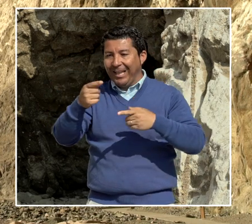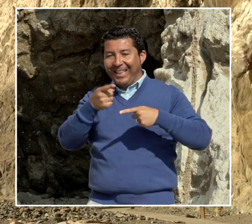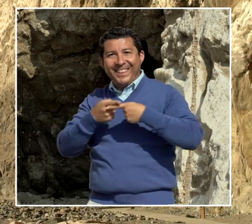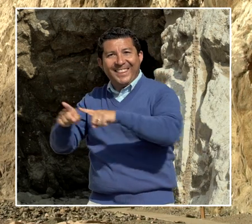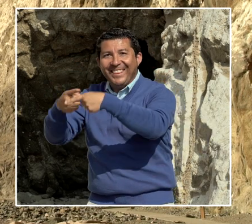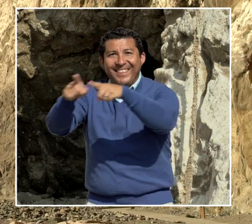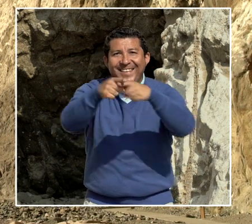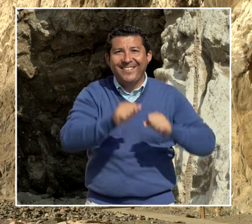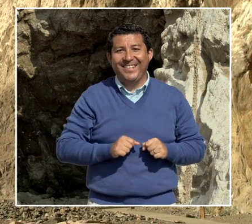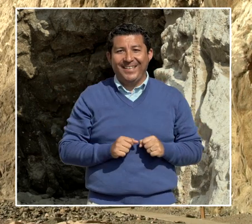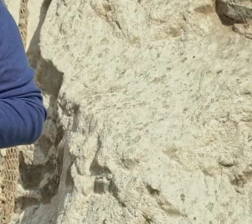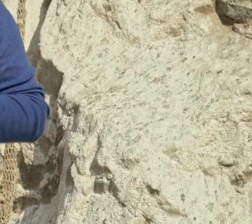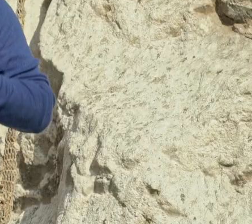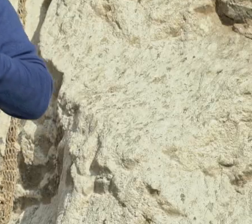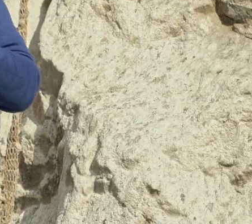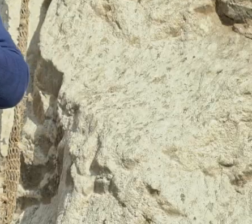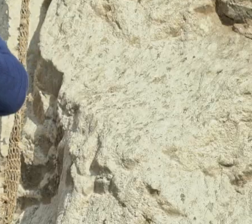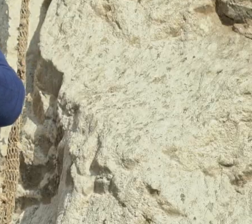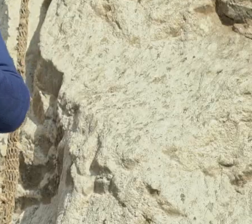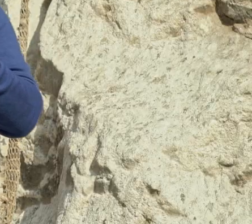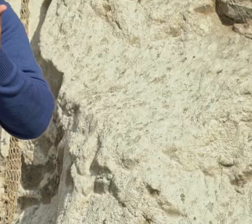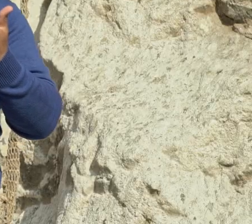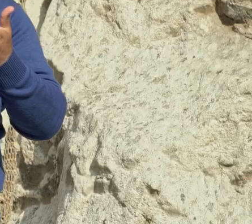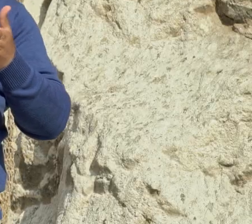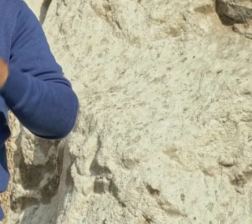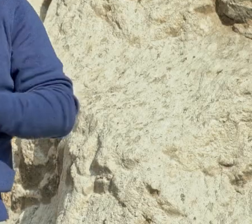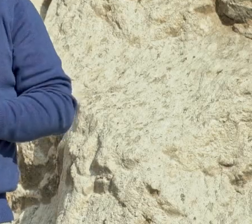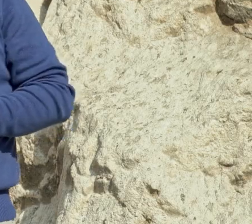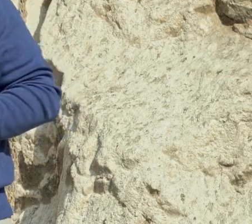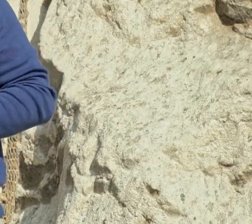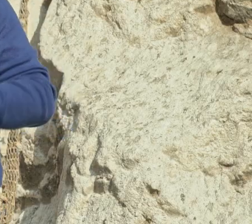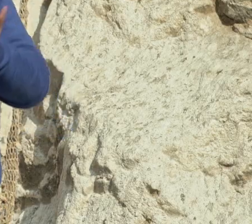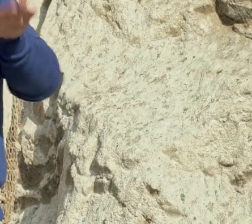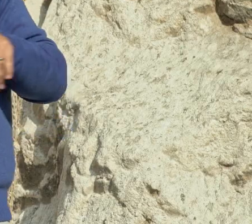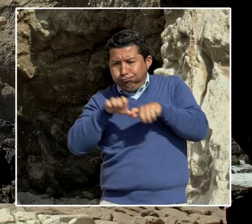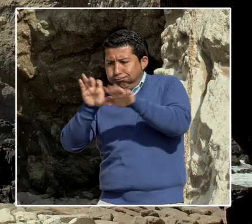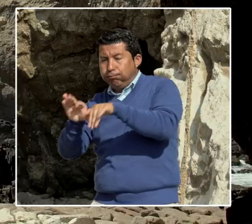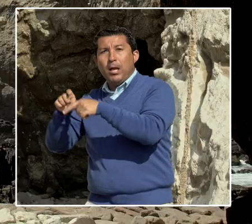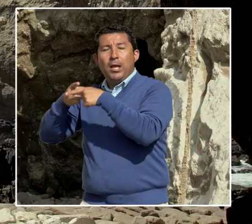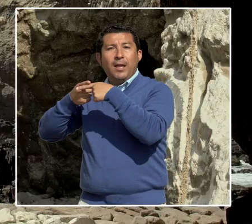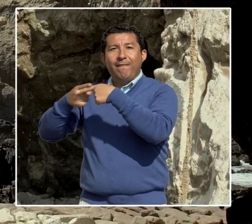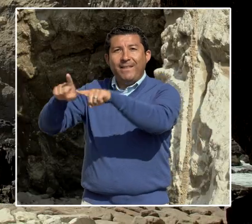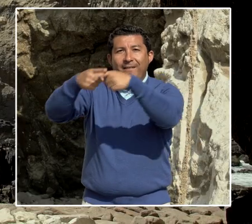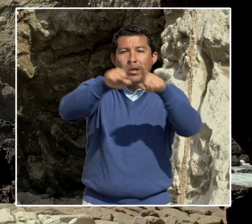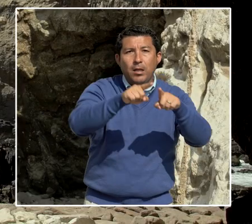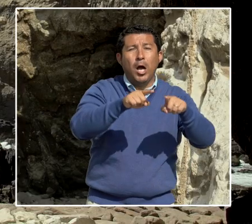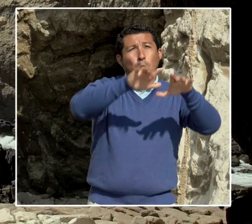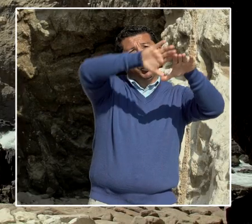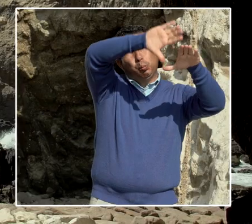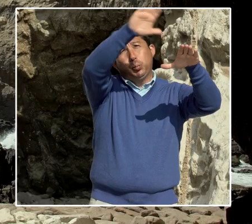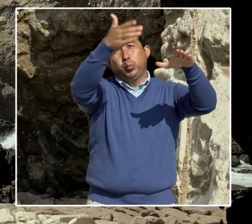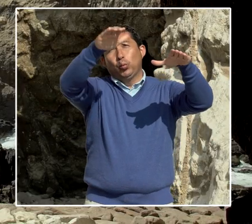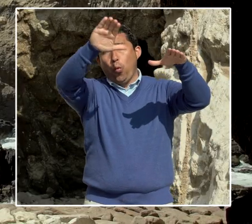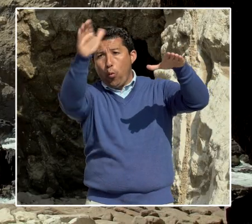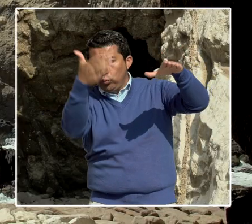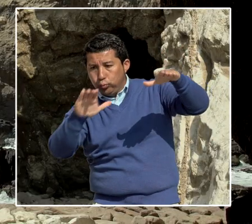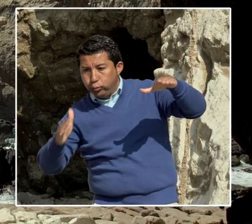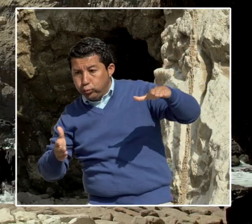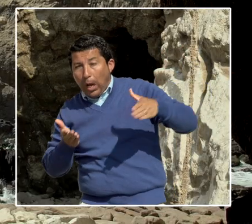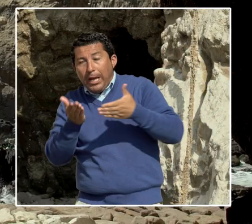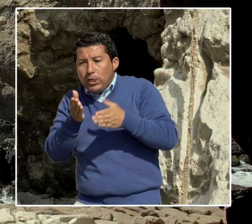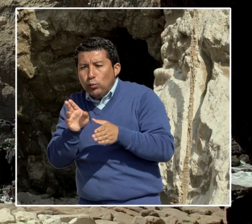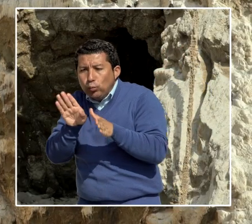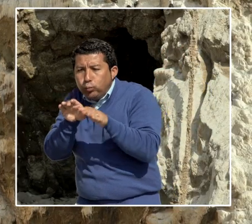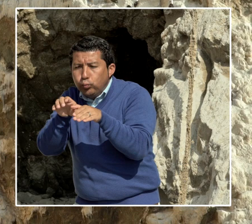de hecho aquí conviven a lo menos 20 tipos de aves quienes aprovechan los acantilados para